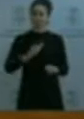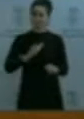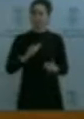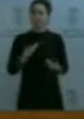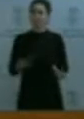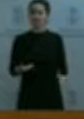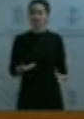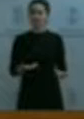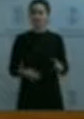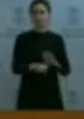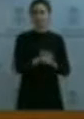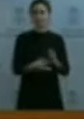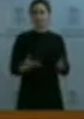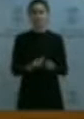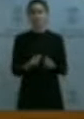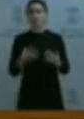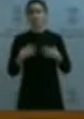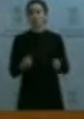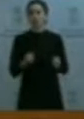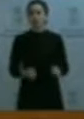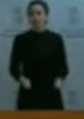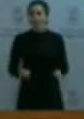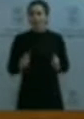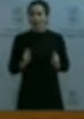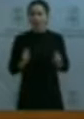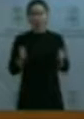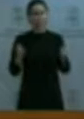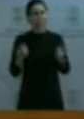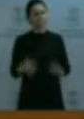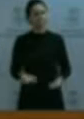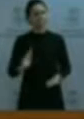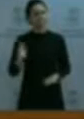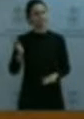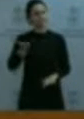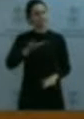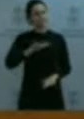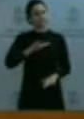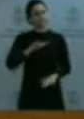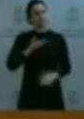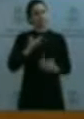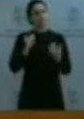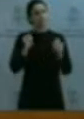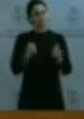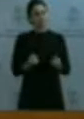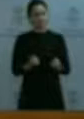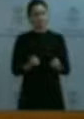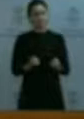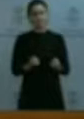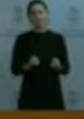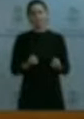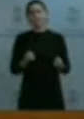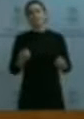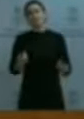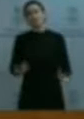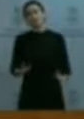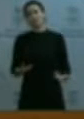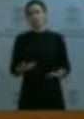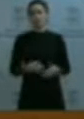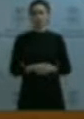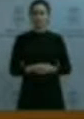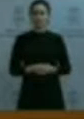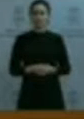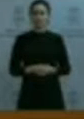produce mucho daño, y es sencillamente difícil de hacer ver que, a la